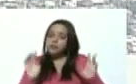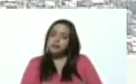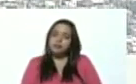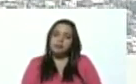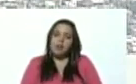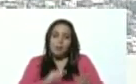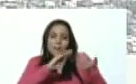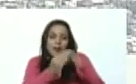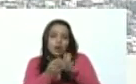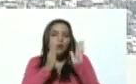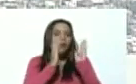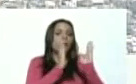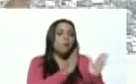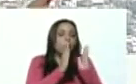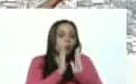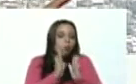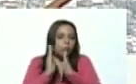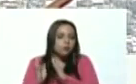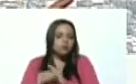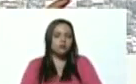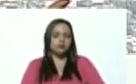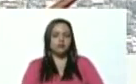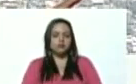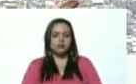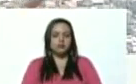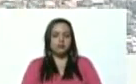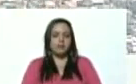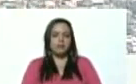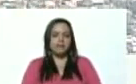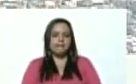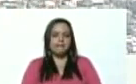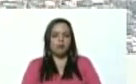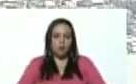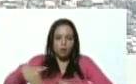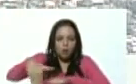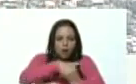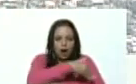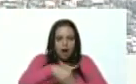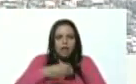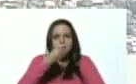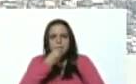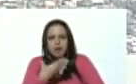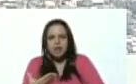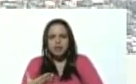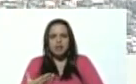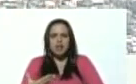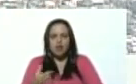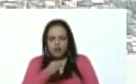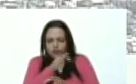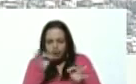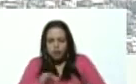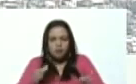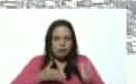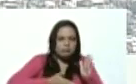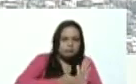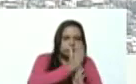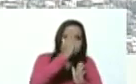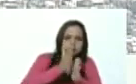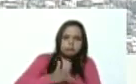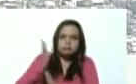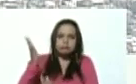Barrio estructurado, con carreteras, vías de acceso, con